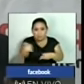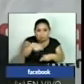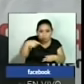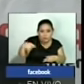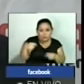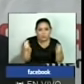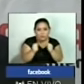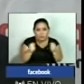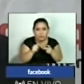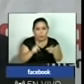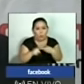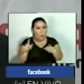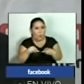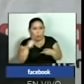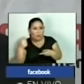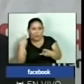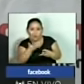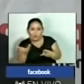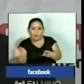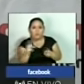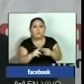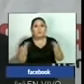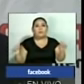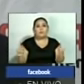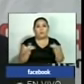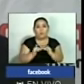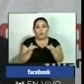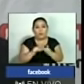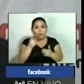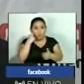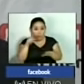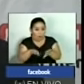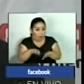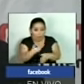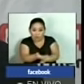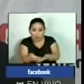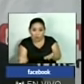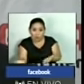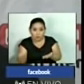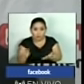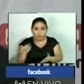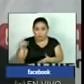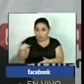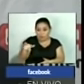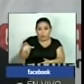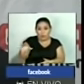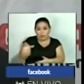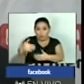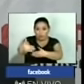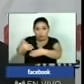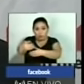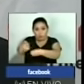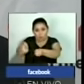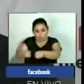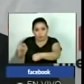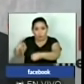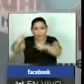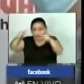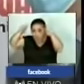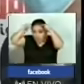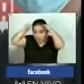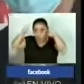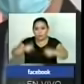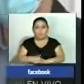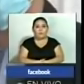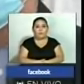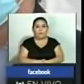refrigeradores, frigoríficos, etcétera, sino también lo que tiene que ver con mueblería para las islas de enfermería, sobre todo.